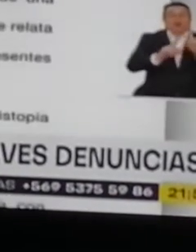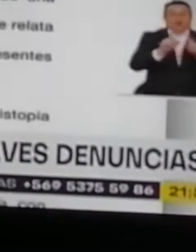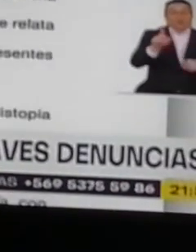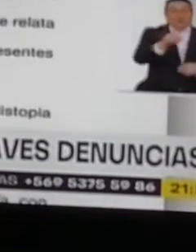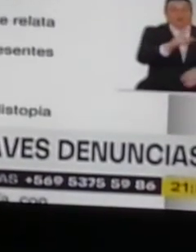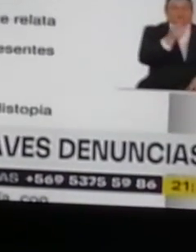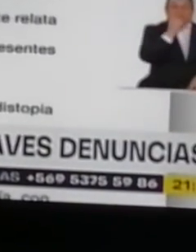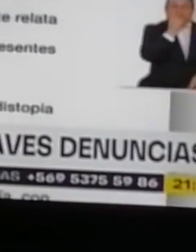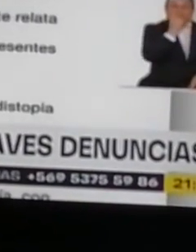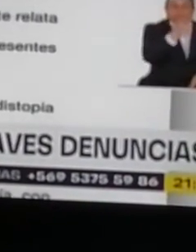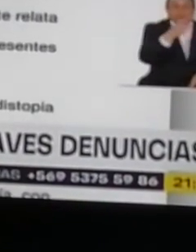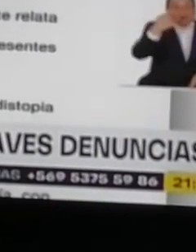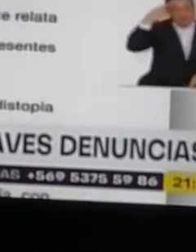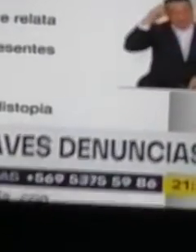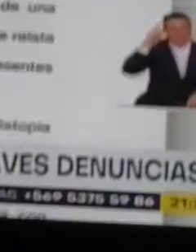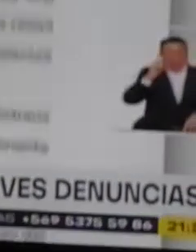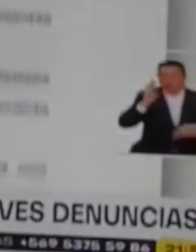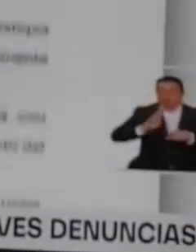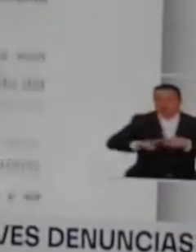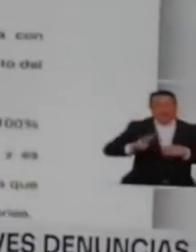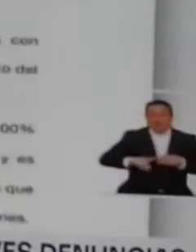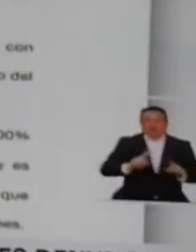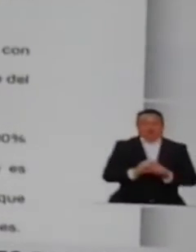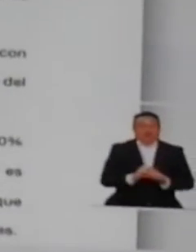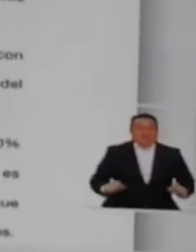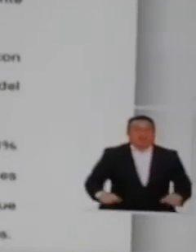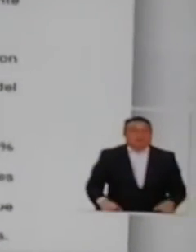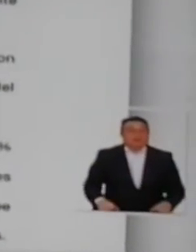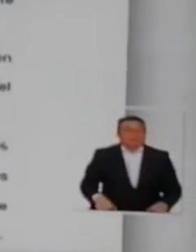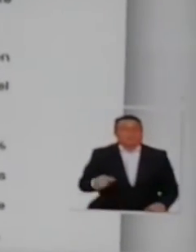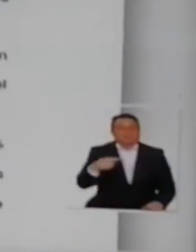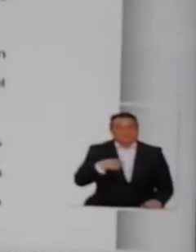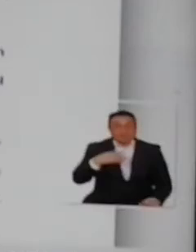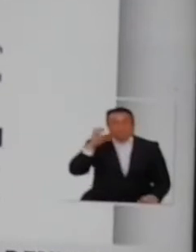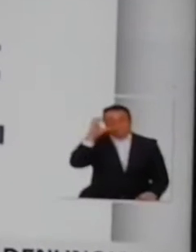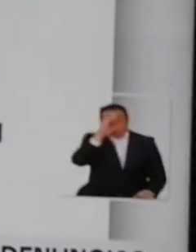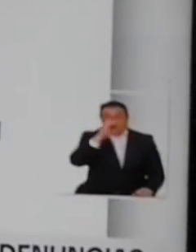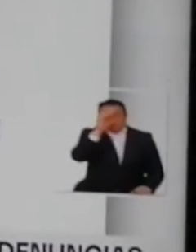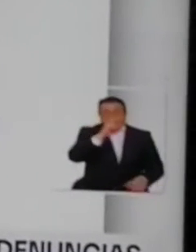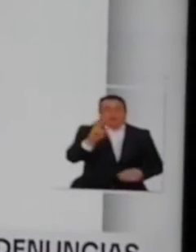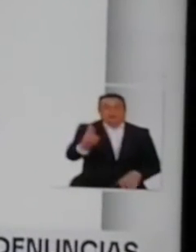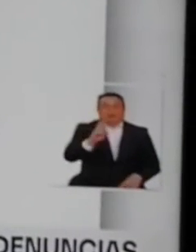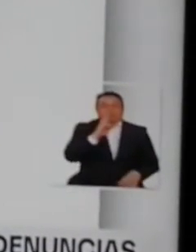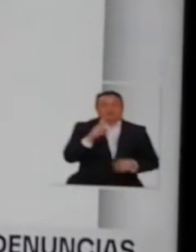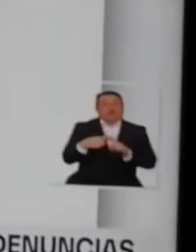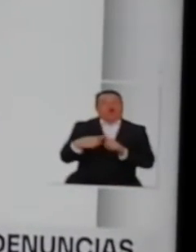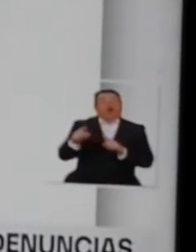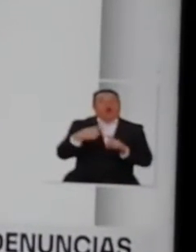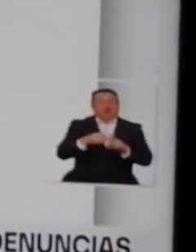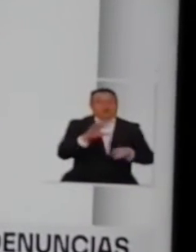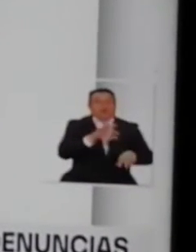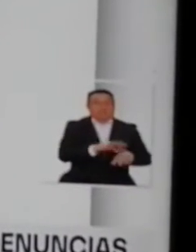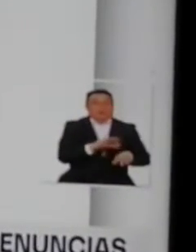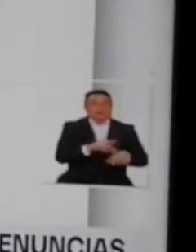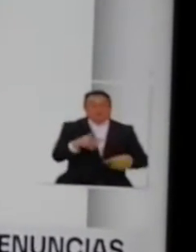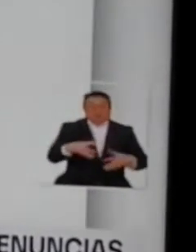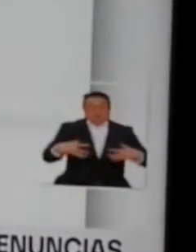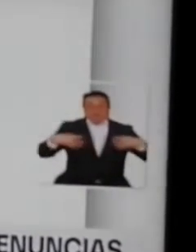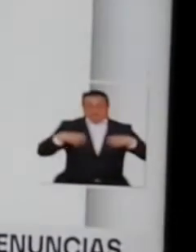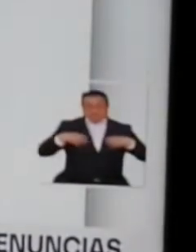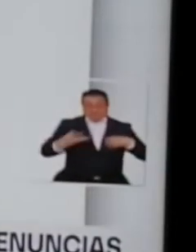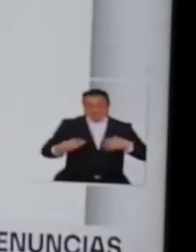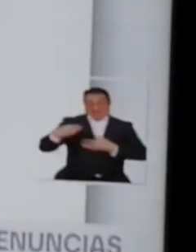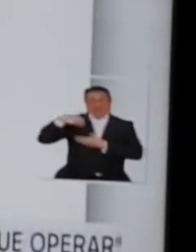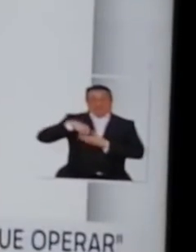han acusado que tienen daños irreparables. La cosa es que yo empecé a buscar respuesta con otros médicos y me dijeron que las mamas por dentro